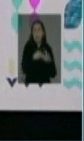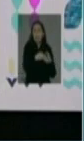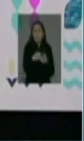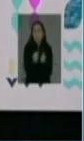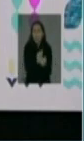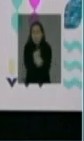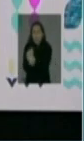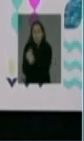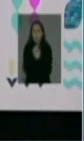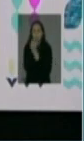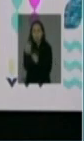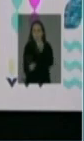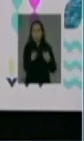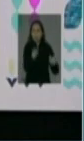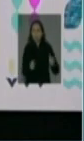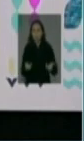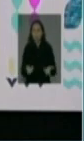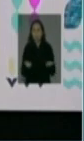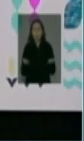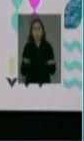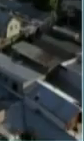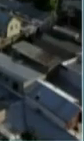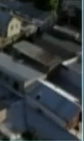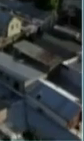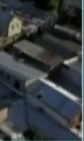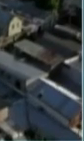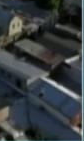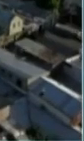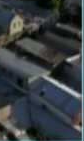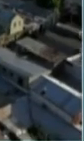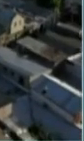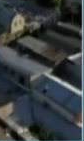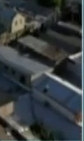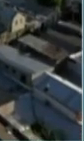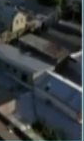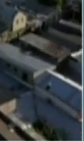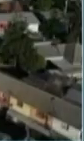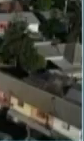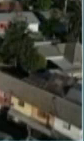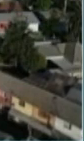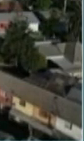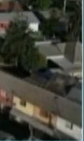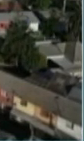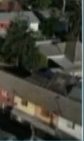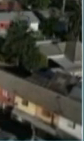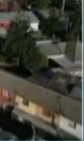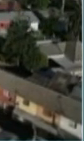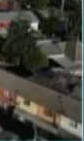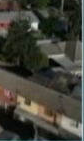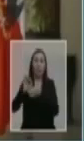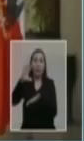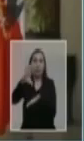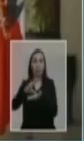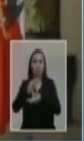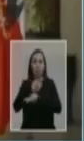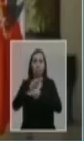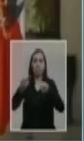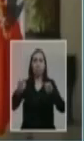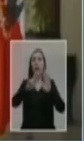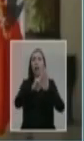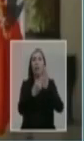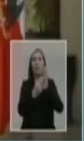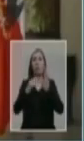¿Qué cosa debería tener esta reforma de pensiones que había anunciado entre bombos y platillos el Ejecutivo, el presidente, pero hasta ahorita pues hay un